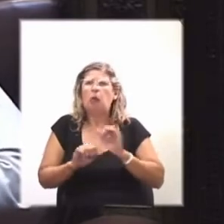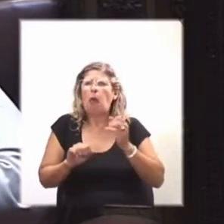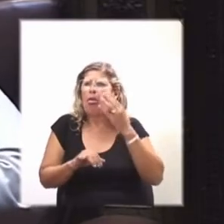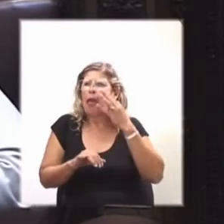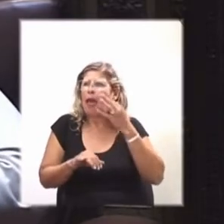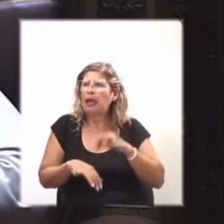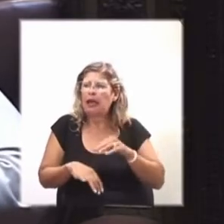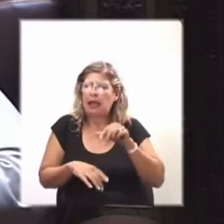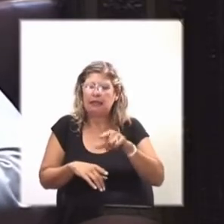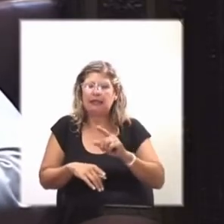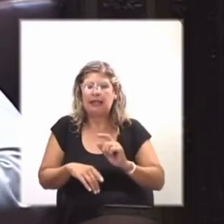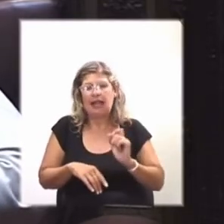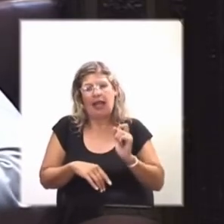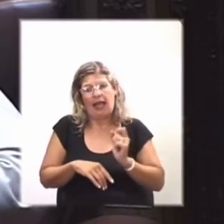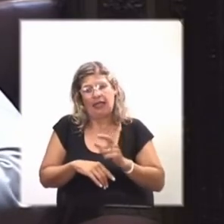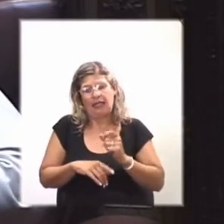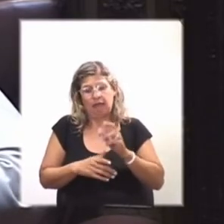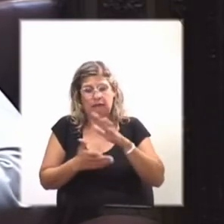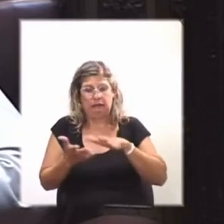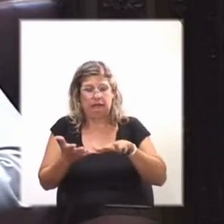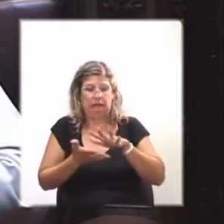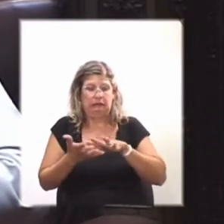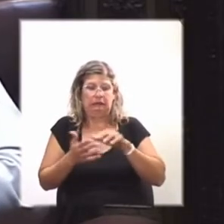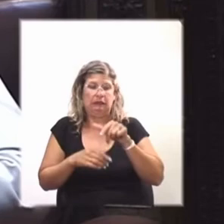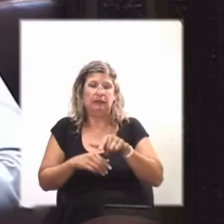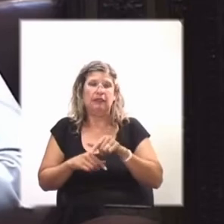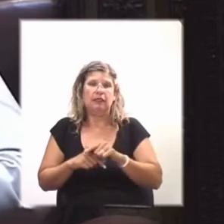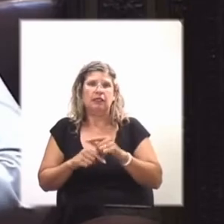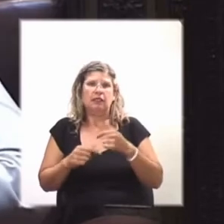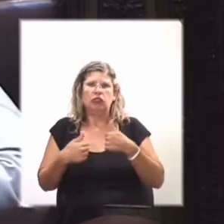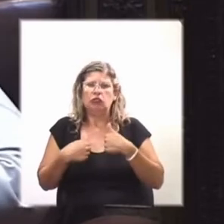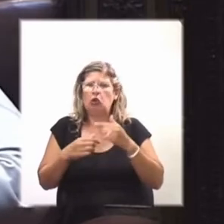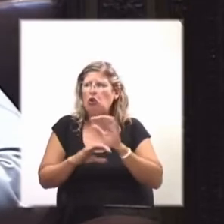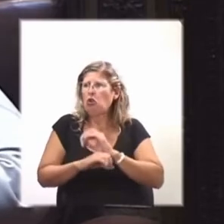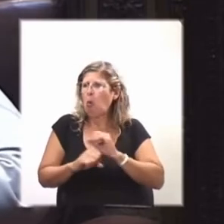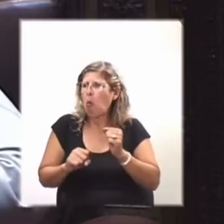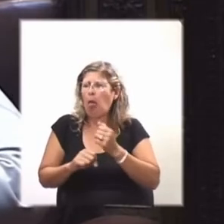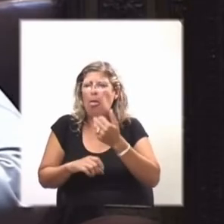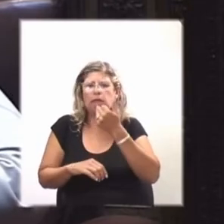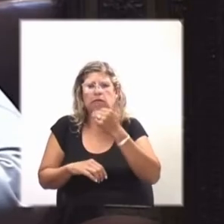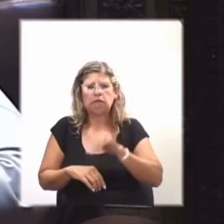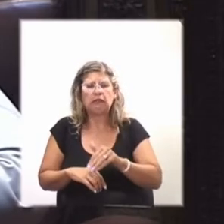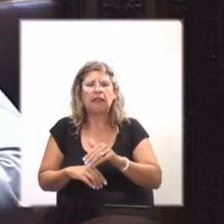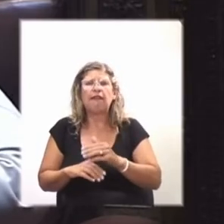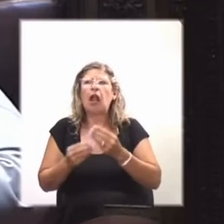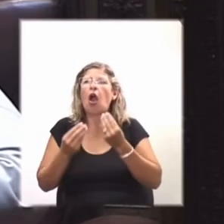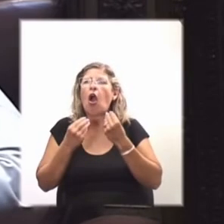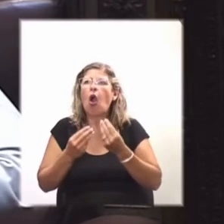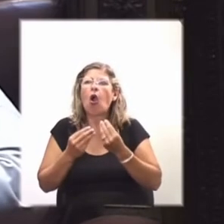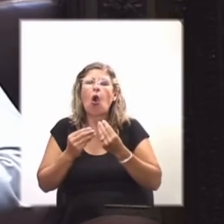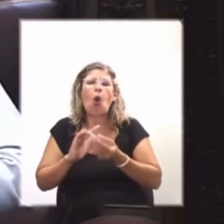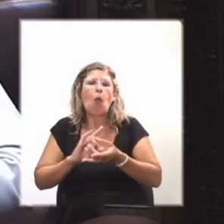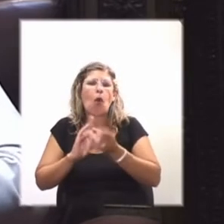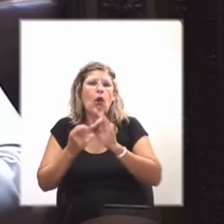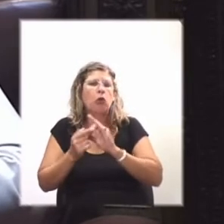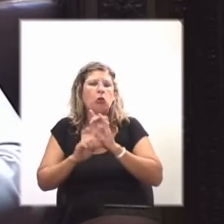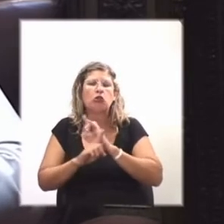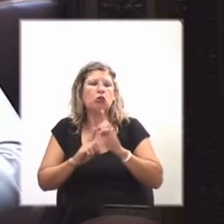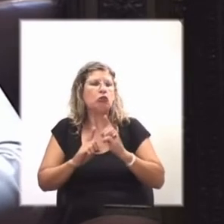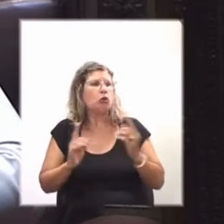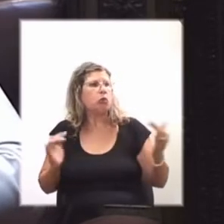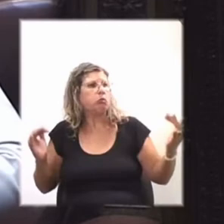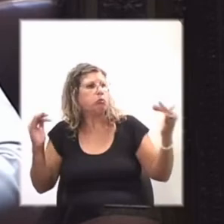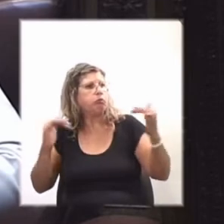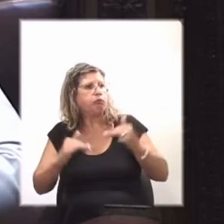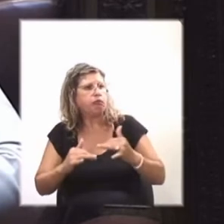esta crítica circunstancia, me resulta incomprensible cómo el Parlamento no se convocó